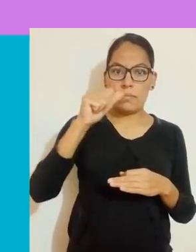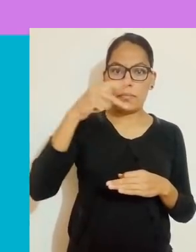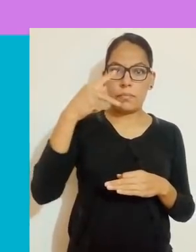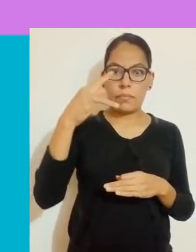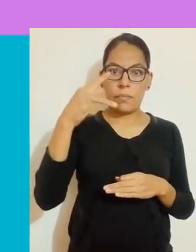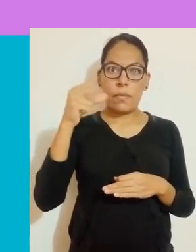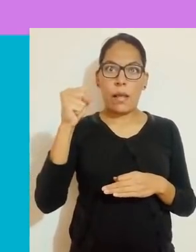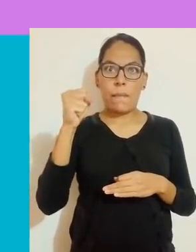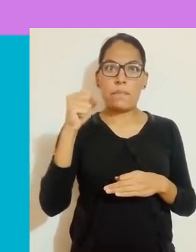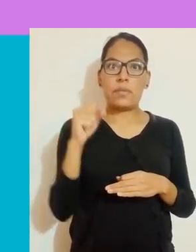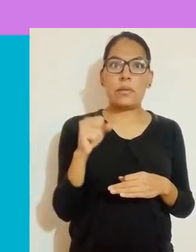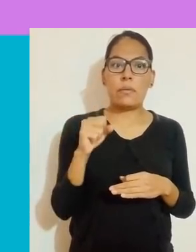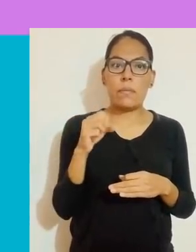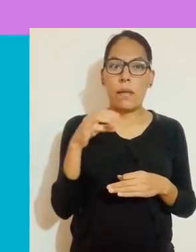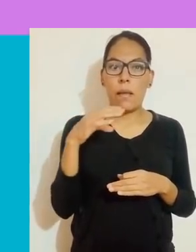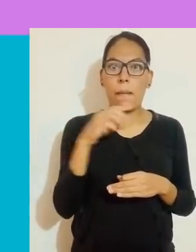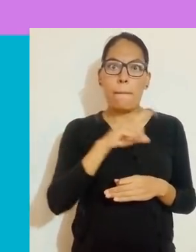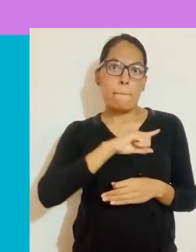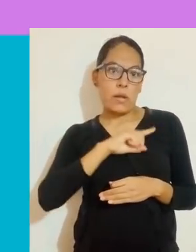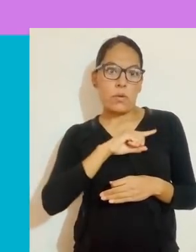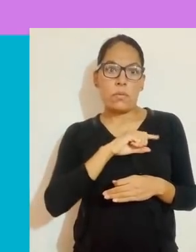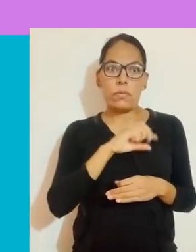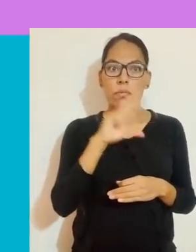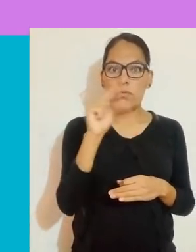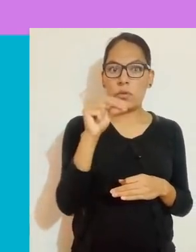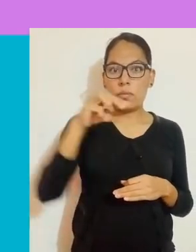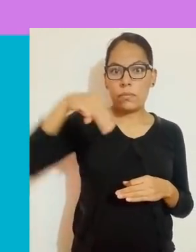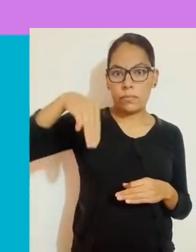lo último y es compatible con ambos.